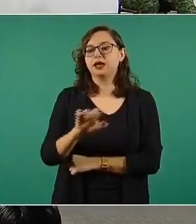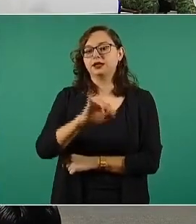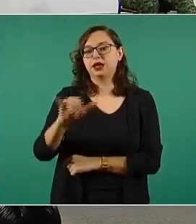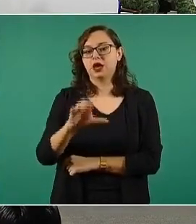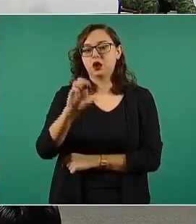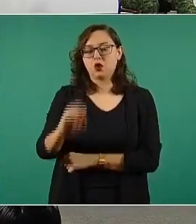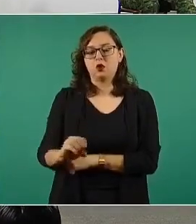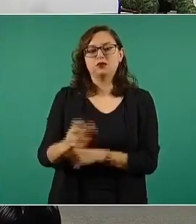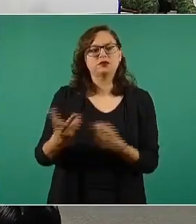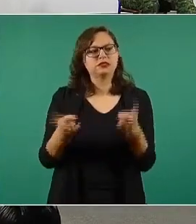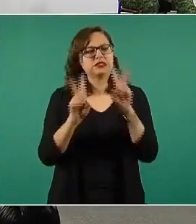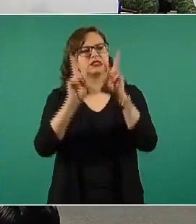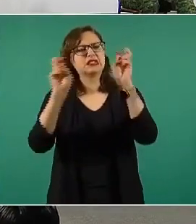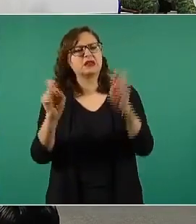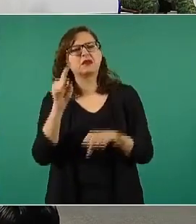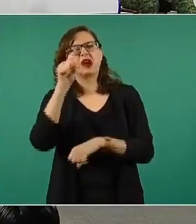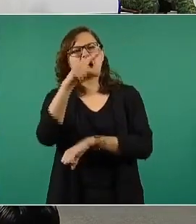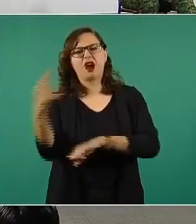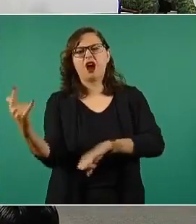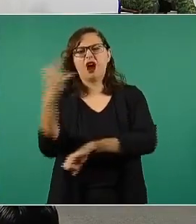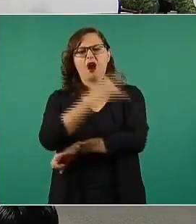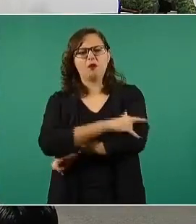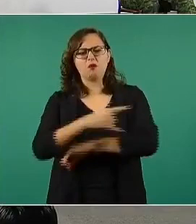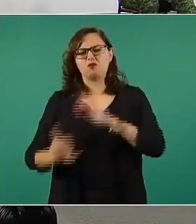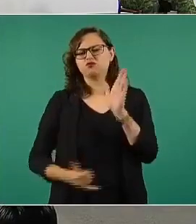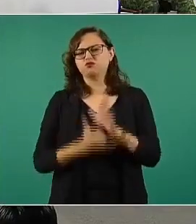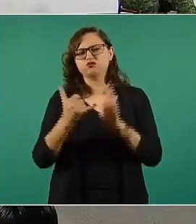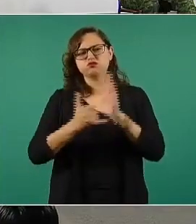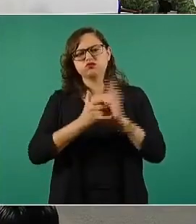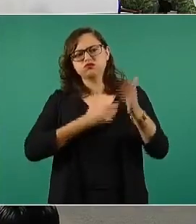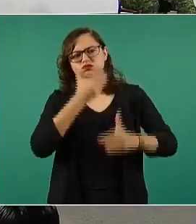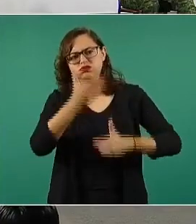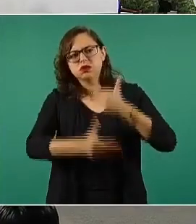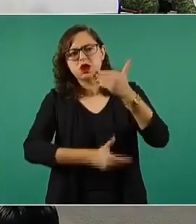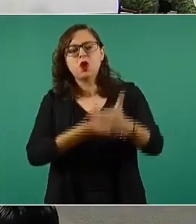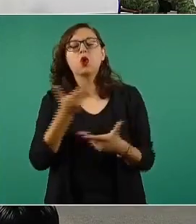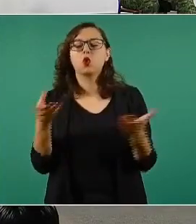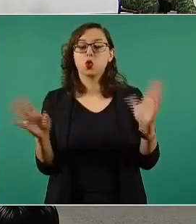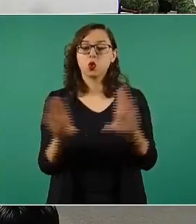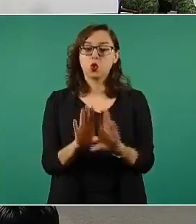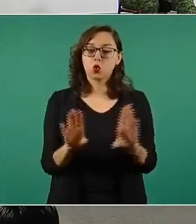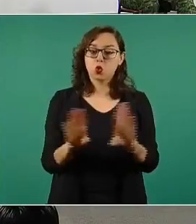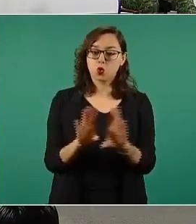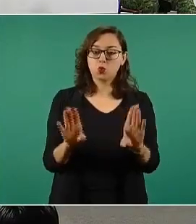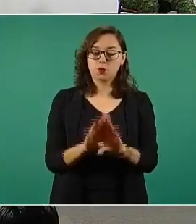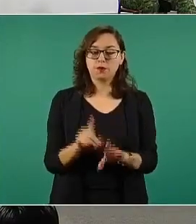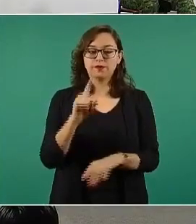sobre cómo va el avance de esta importante obra, el aeropuerto Felipe Ángeles.